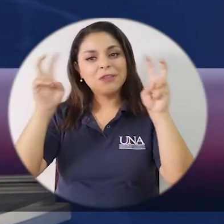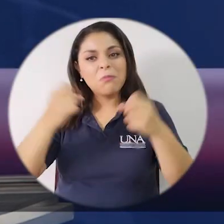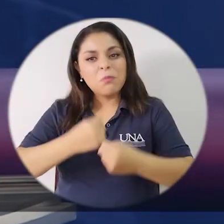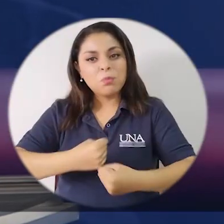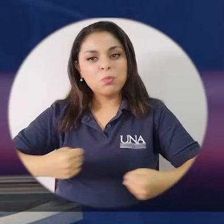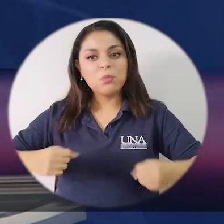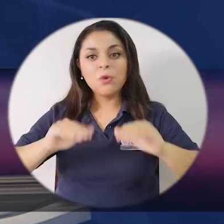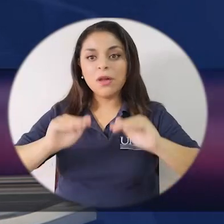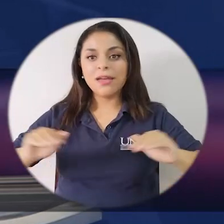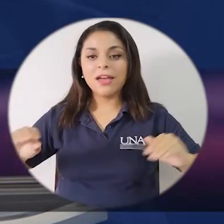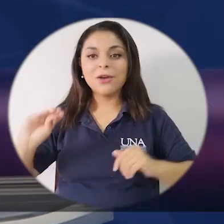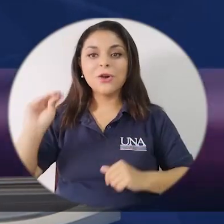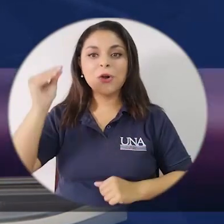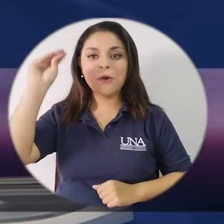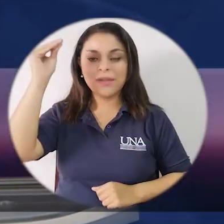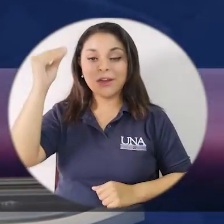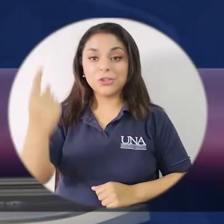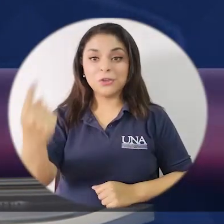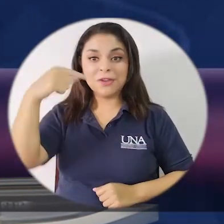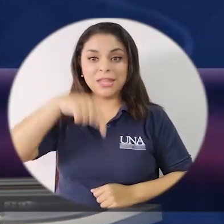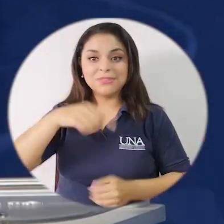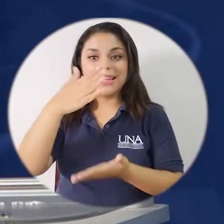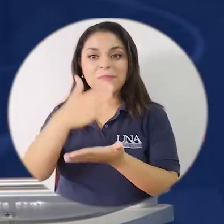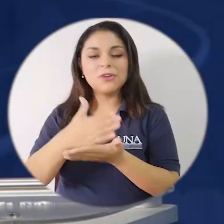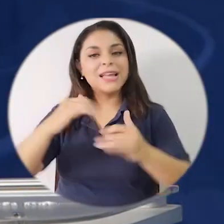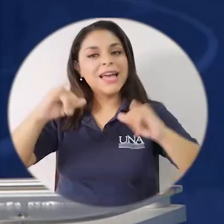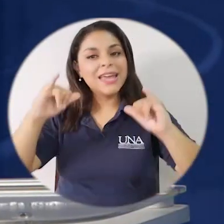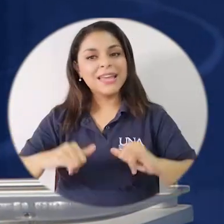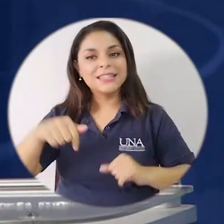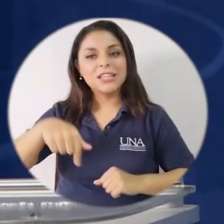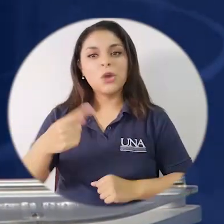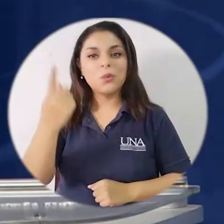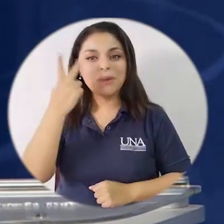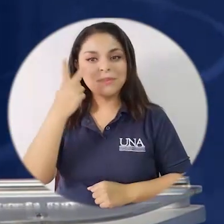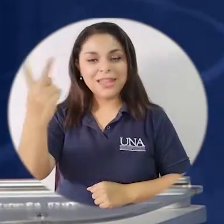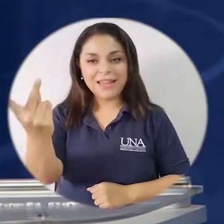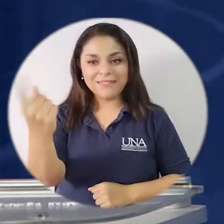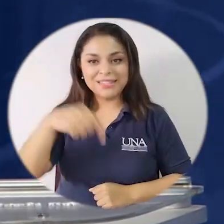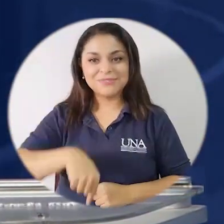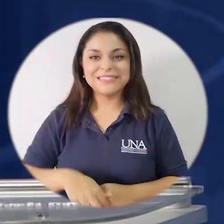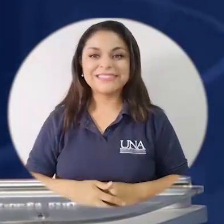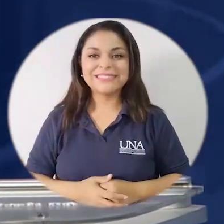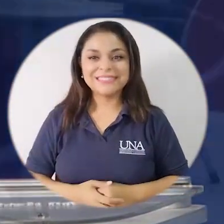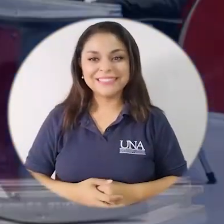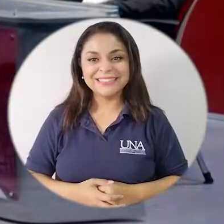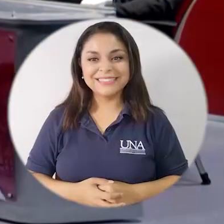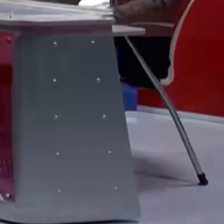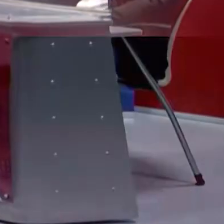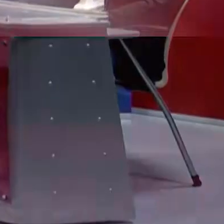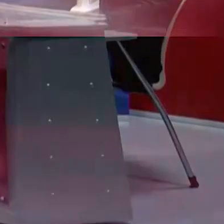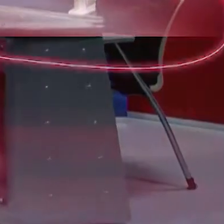en la infancia y la adolescencia. Al regresar de la pausa, quédese con una mirada que ya regresamos.